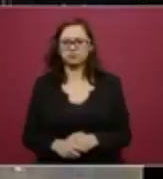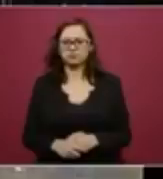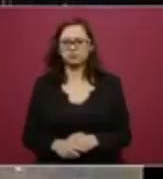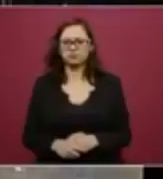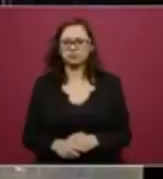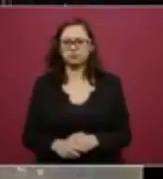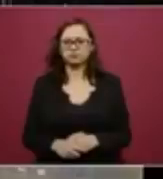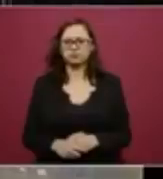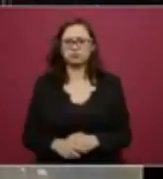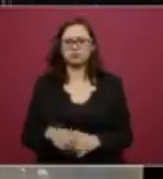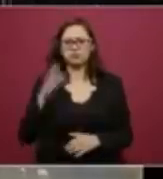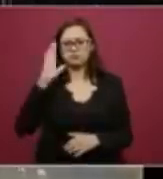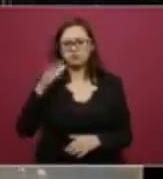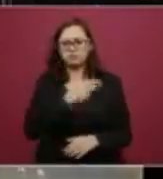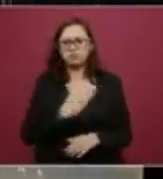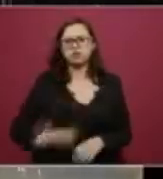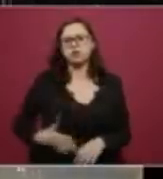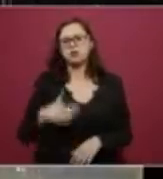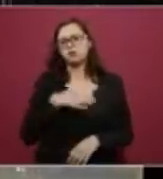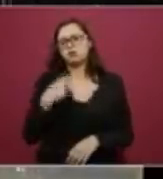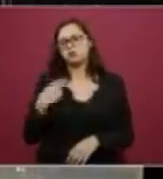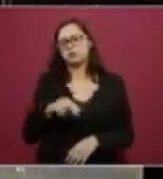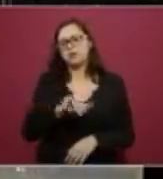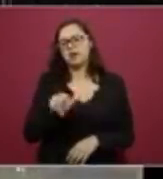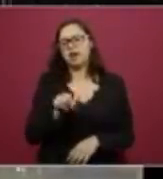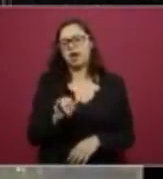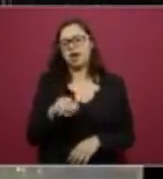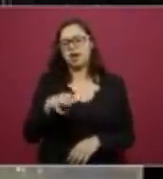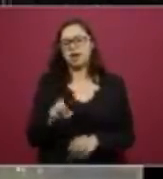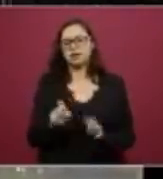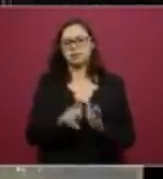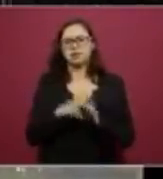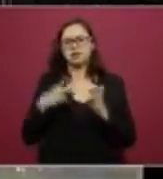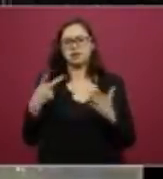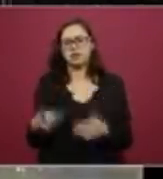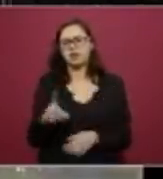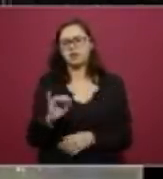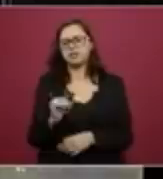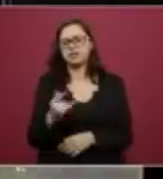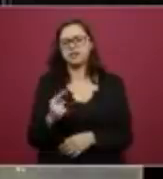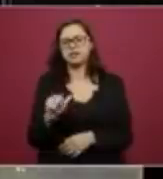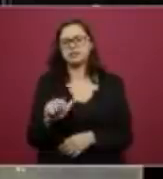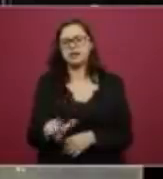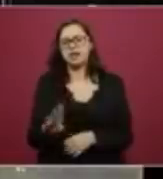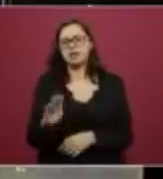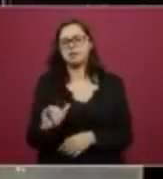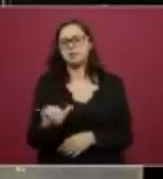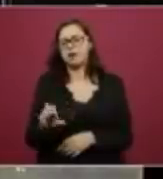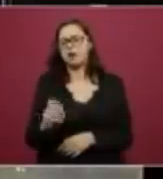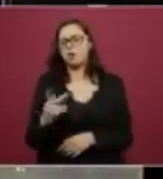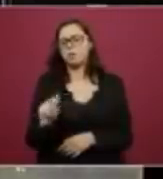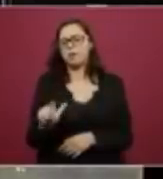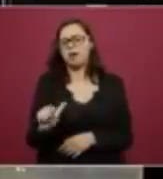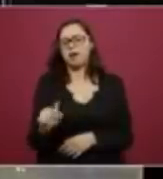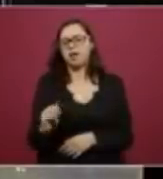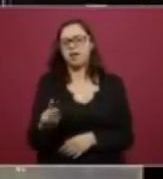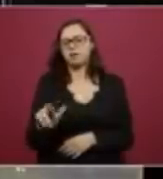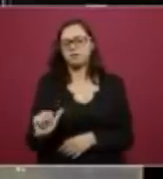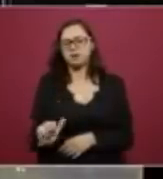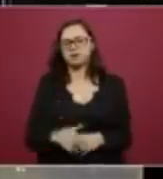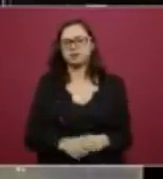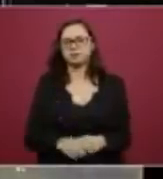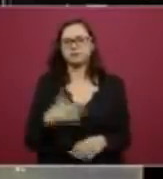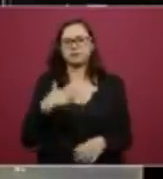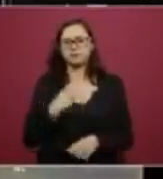Señor presidente, soy Jaime Hernández del periódico digital Bajo Palabra. Mi primera pregunta